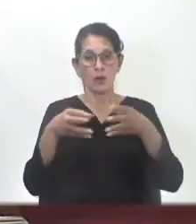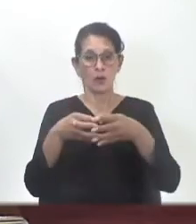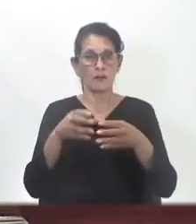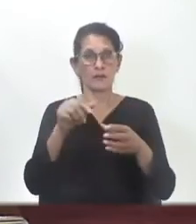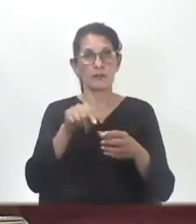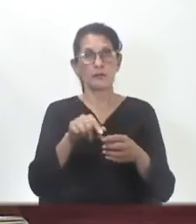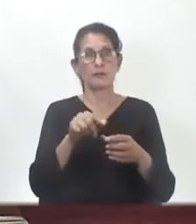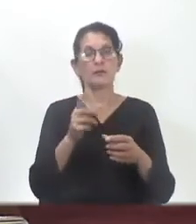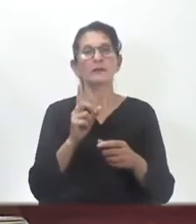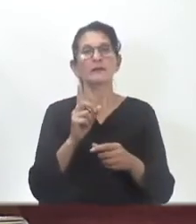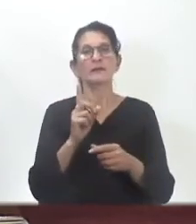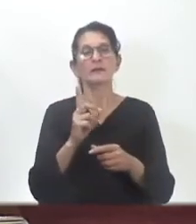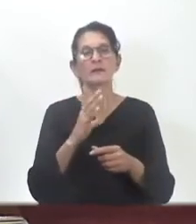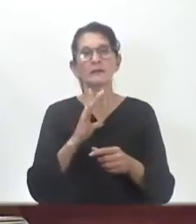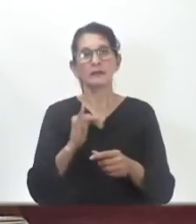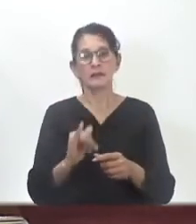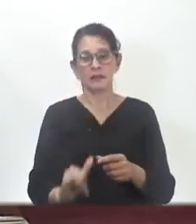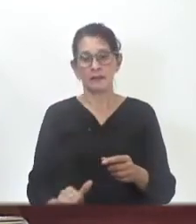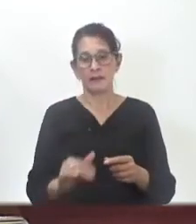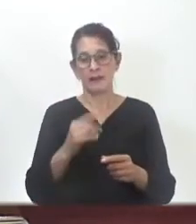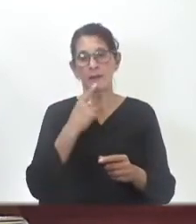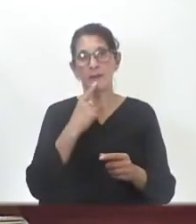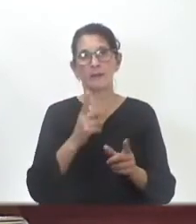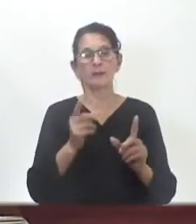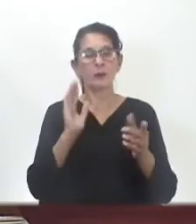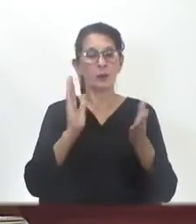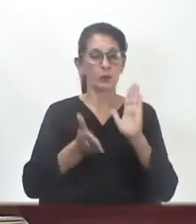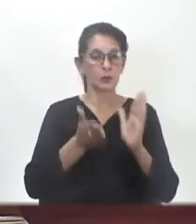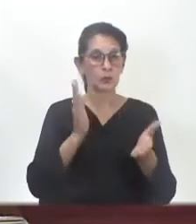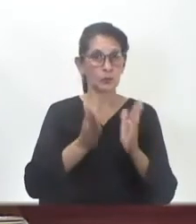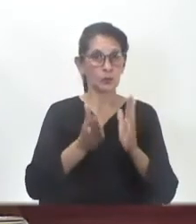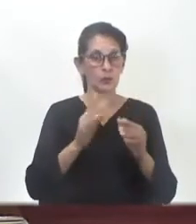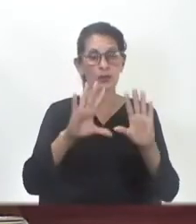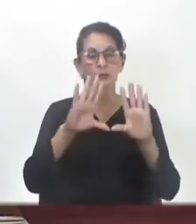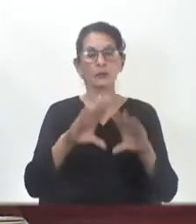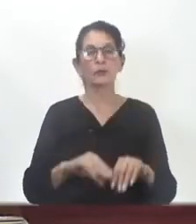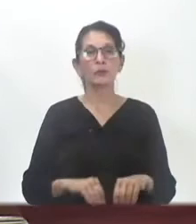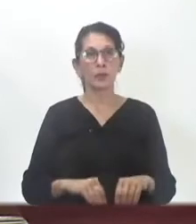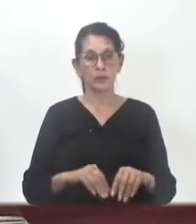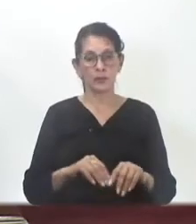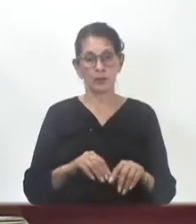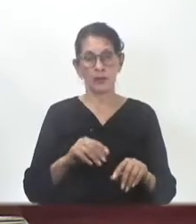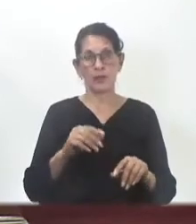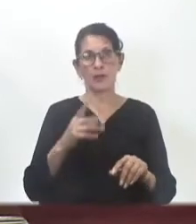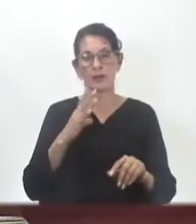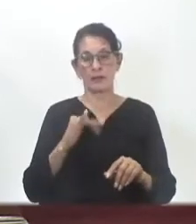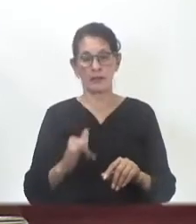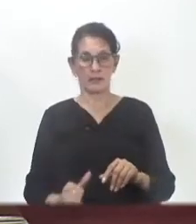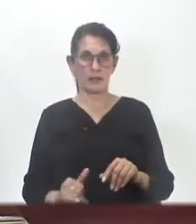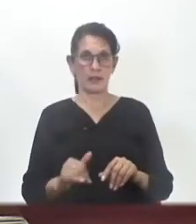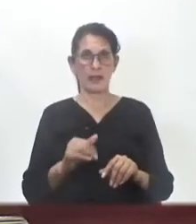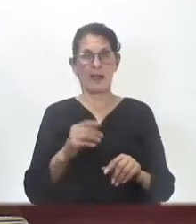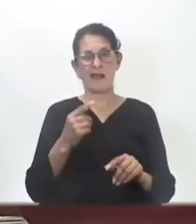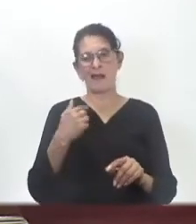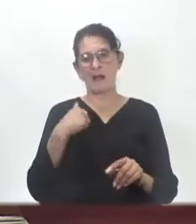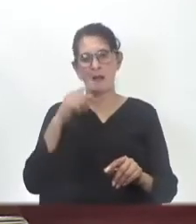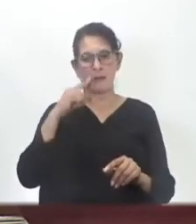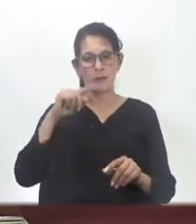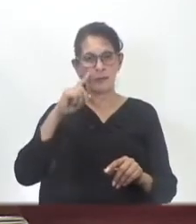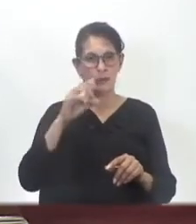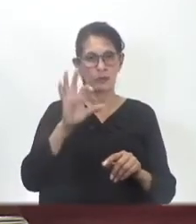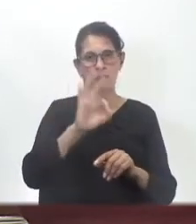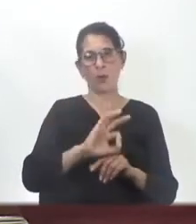se tendrá por término tortura todo acto por el cual se inflija intencionalmente a una